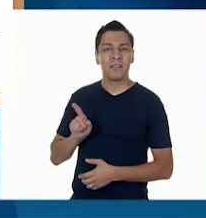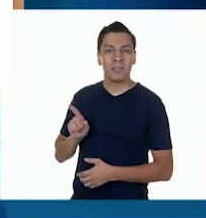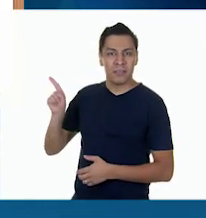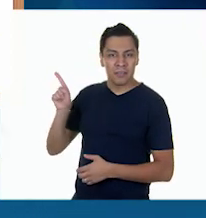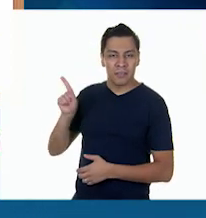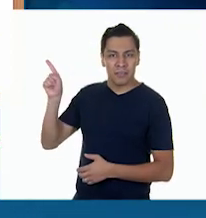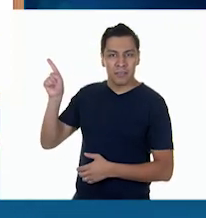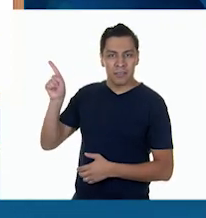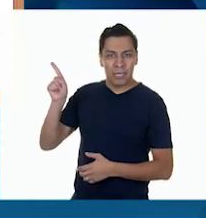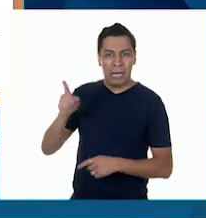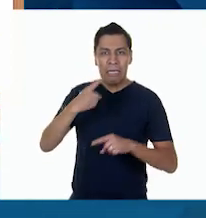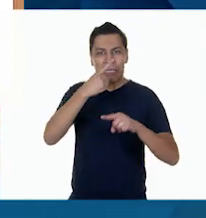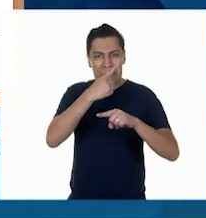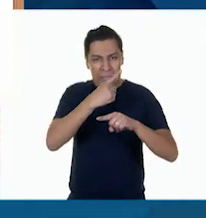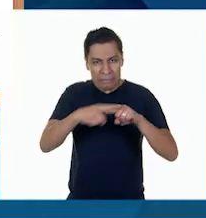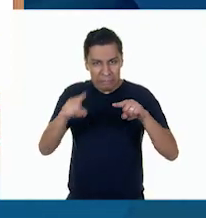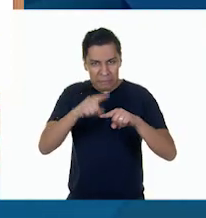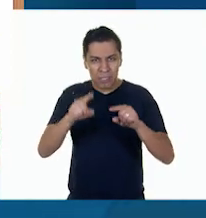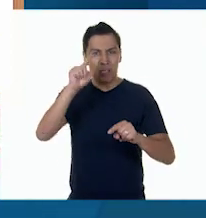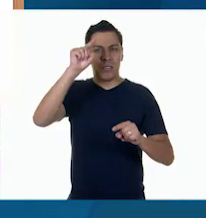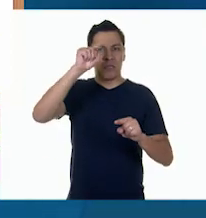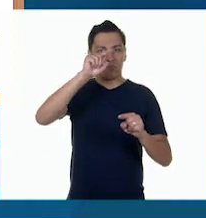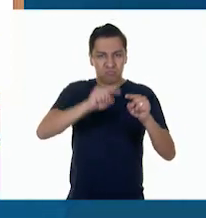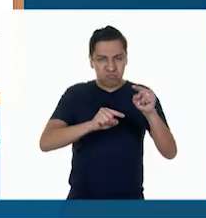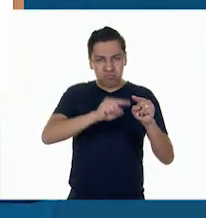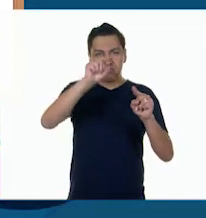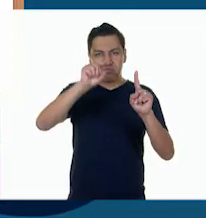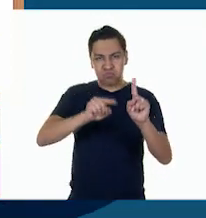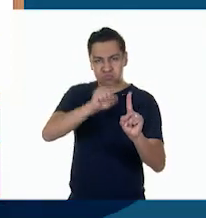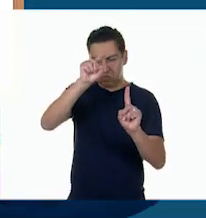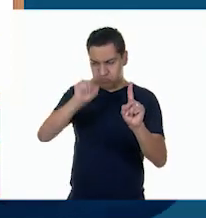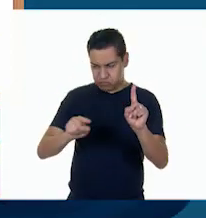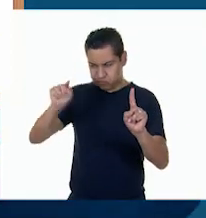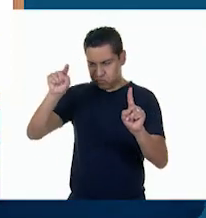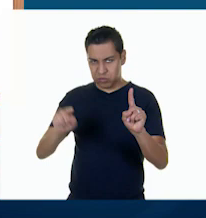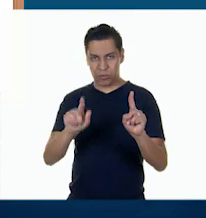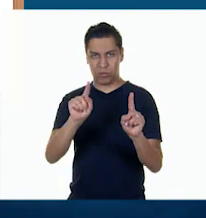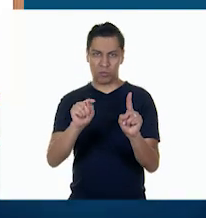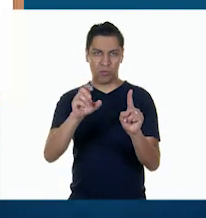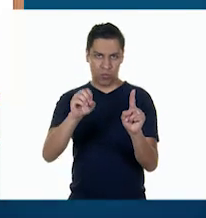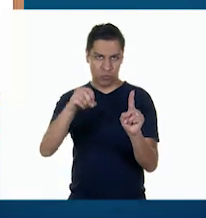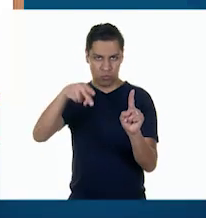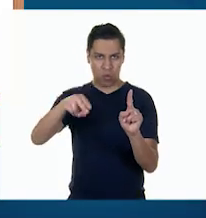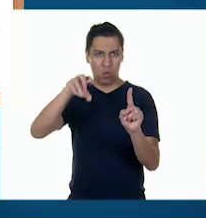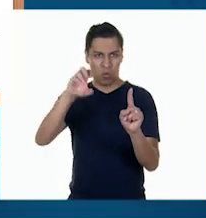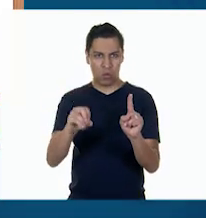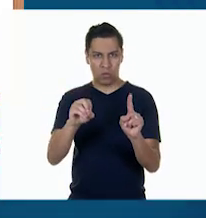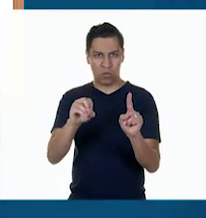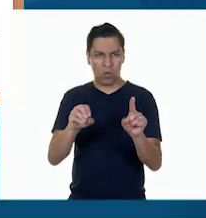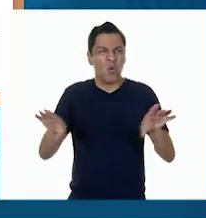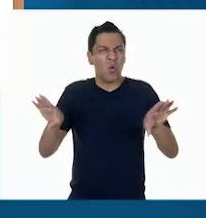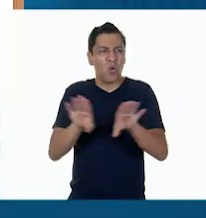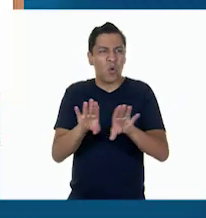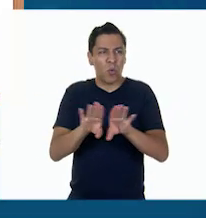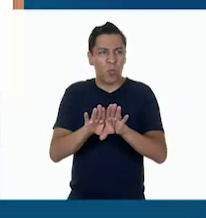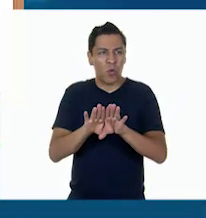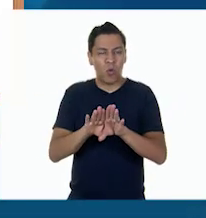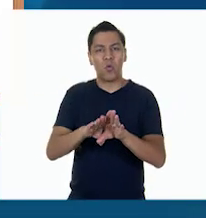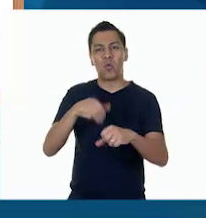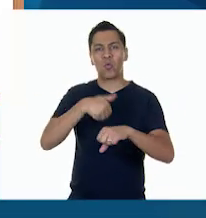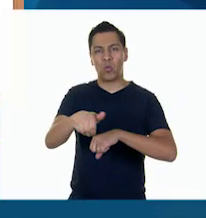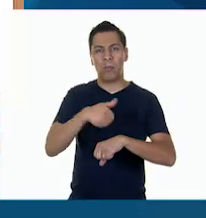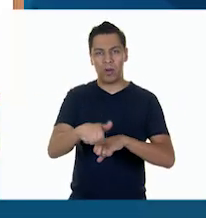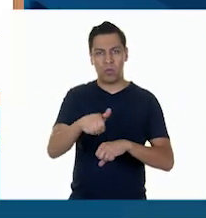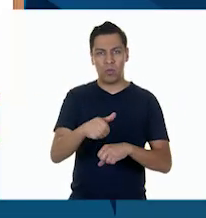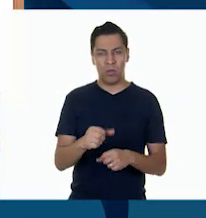podemos decir que los diferentes tonos de los sonidos que escuchamos se deben al número de ondas que se generan en un tiempo determinado